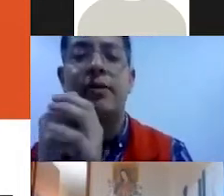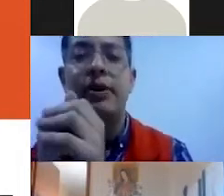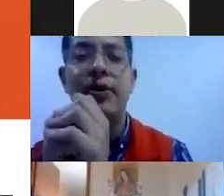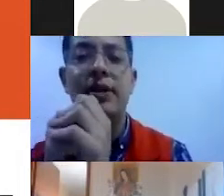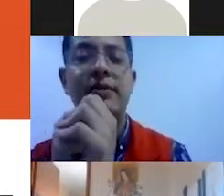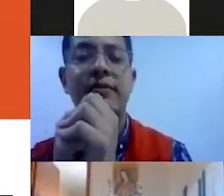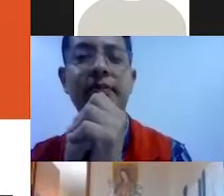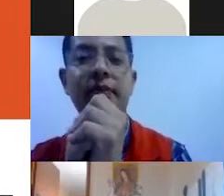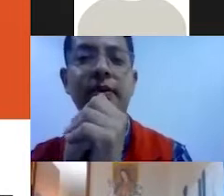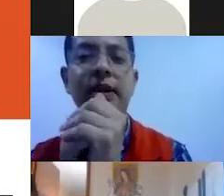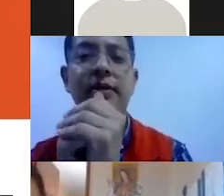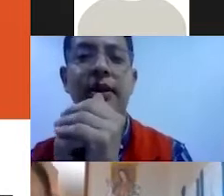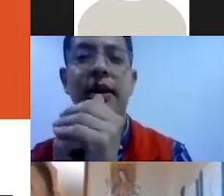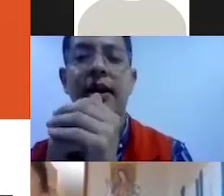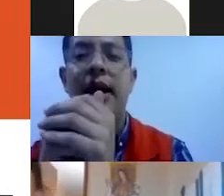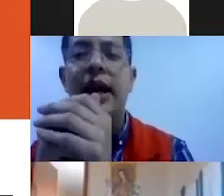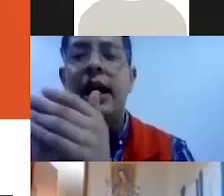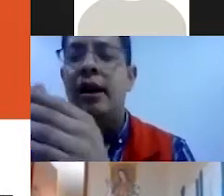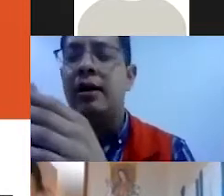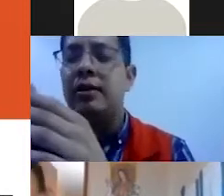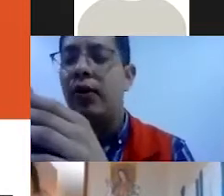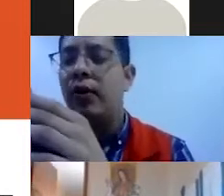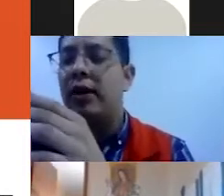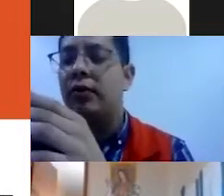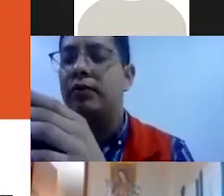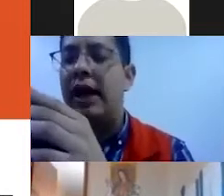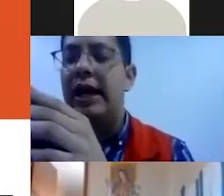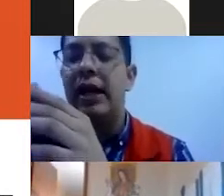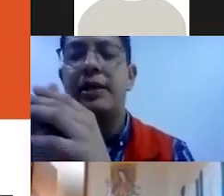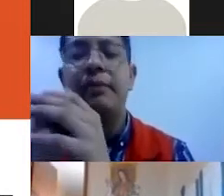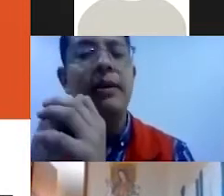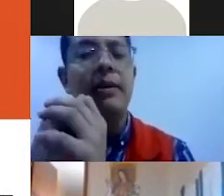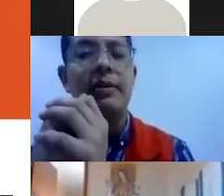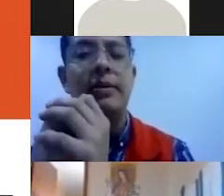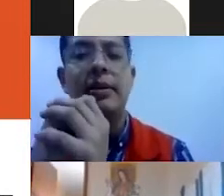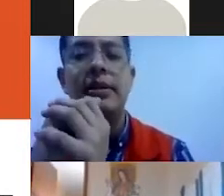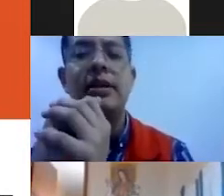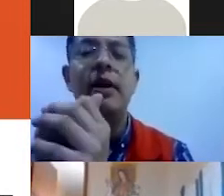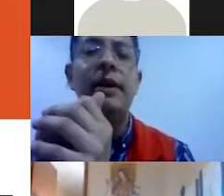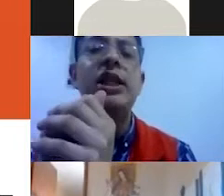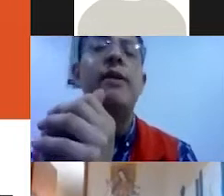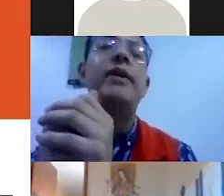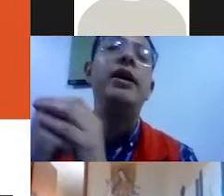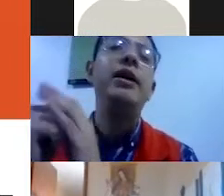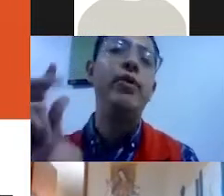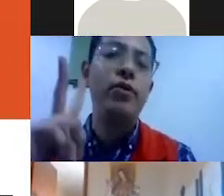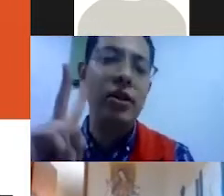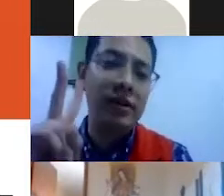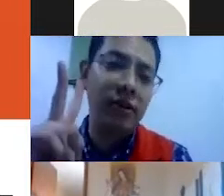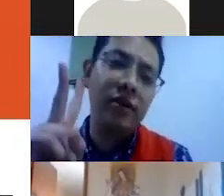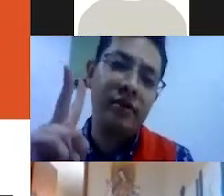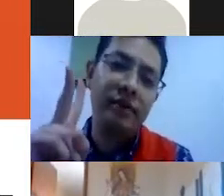las compresiones, ¿ok? Les recuerdo algo. El RCP simplemente se va a frenar por